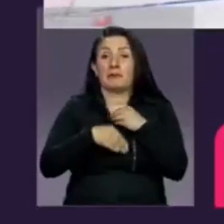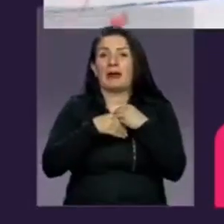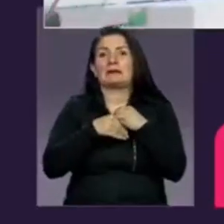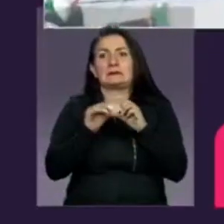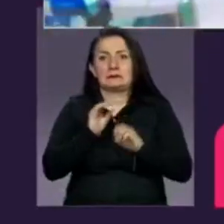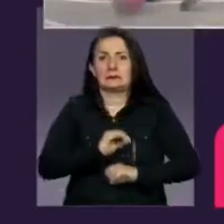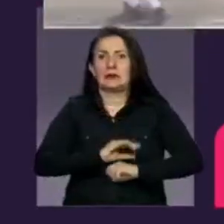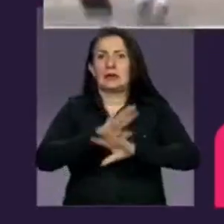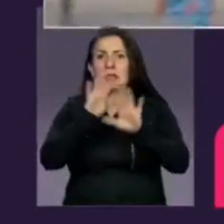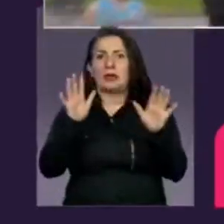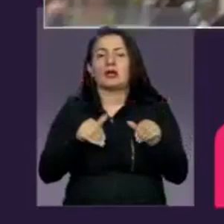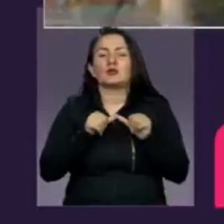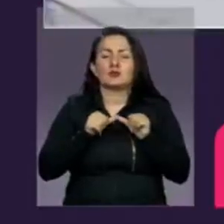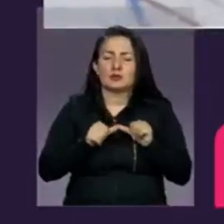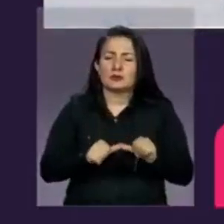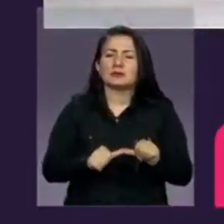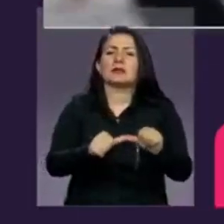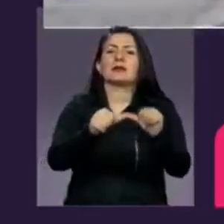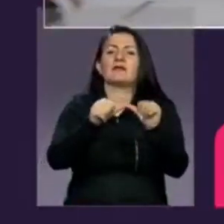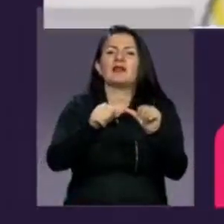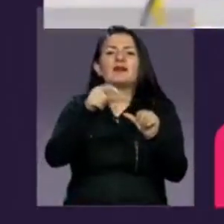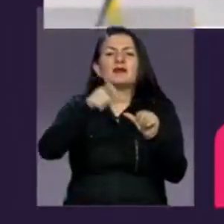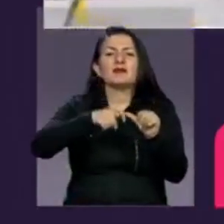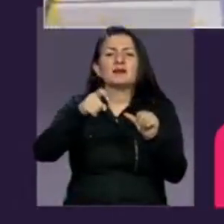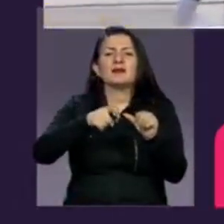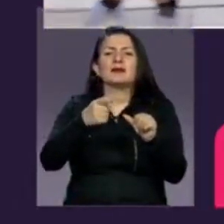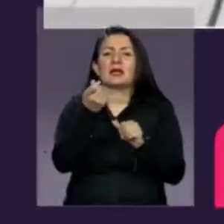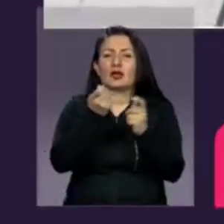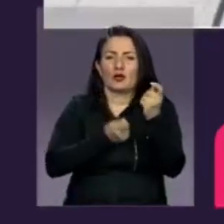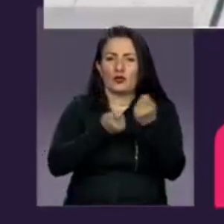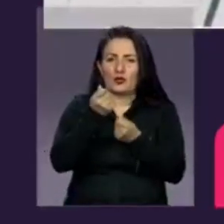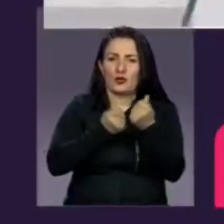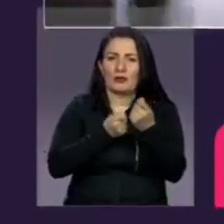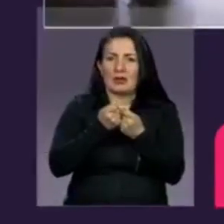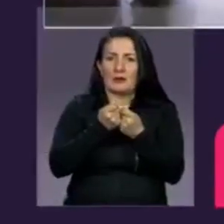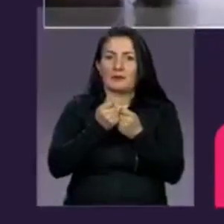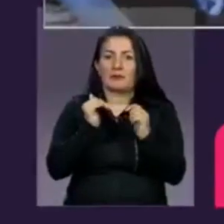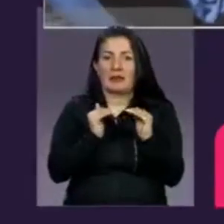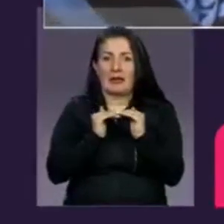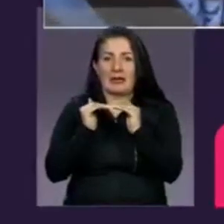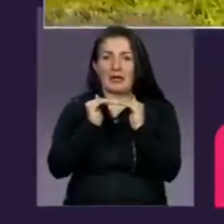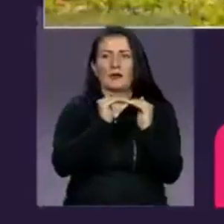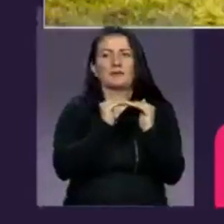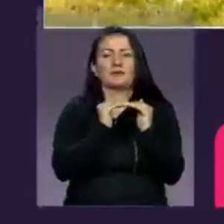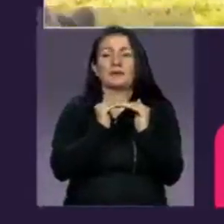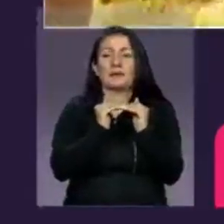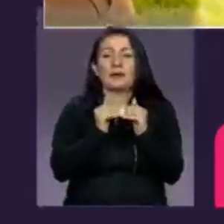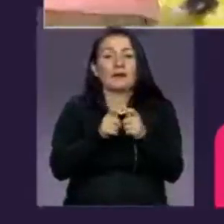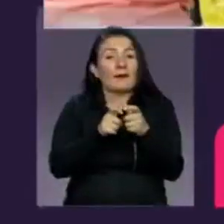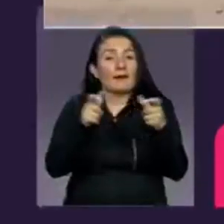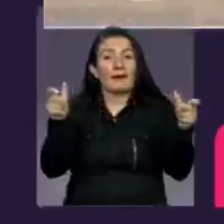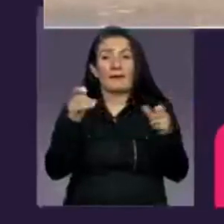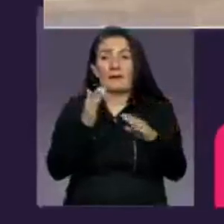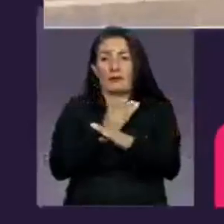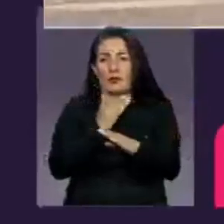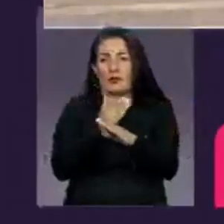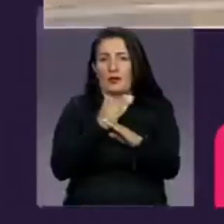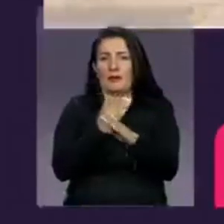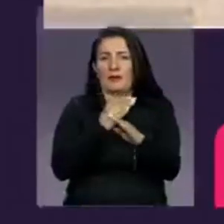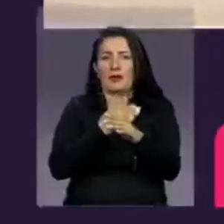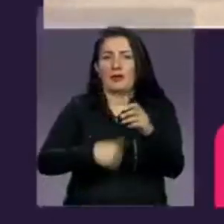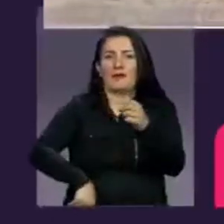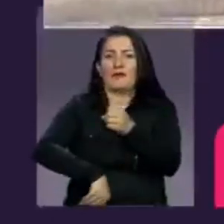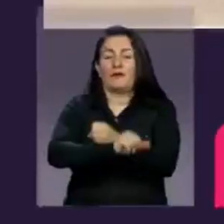que esto pueda ser sostenible tiene que haber el tema económico en paralelo, que es uno de los grandes problemas en el